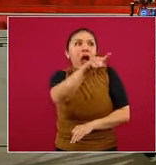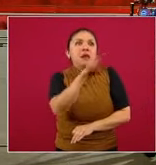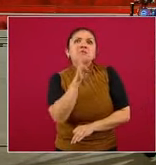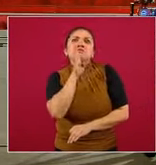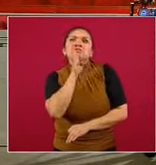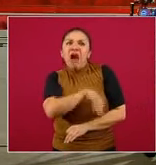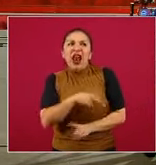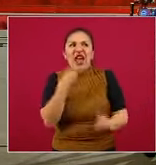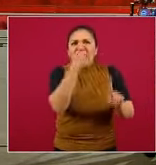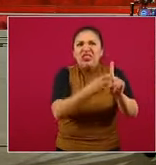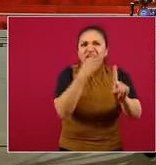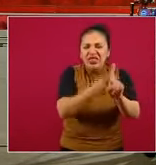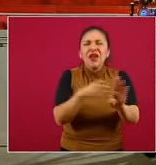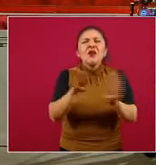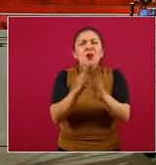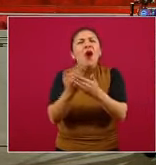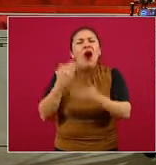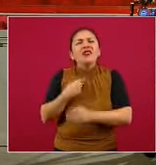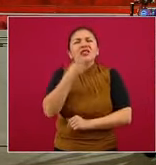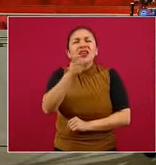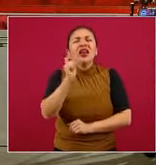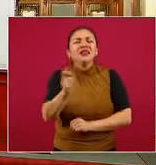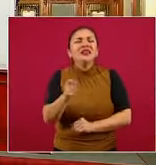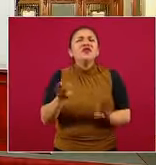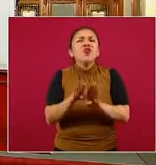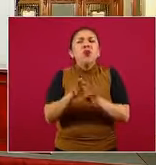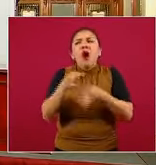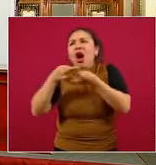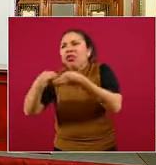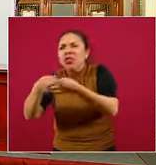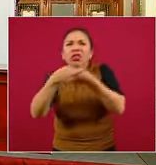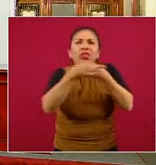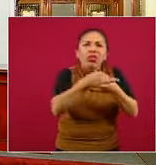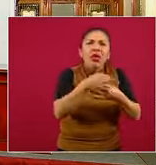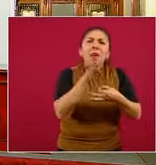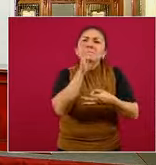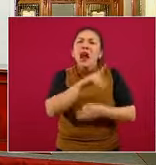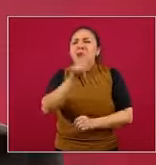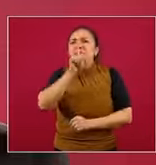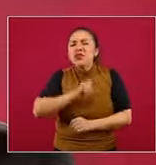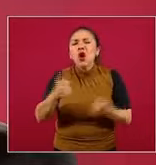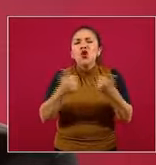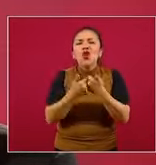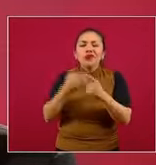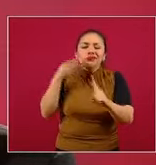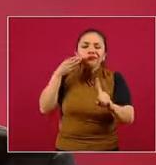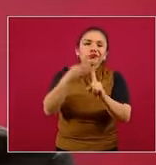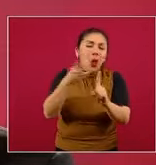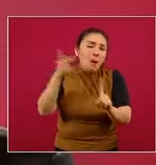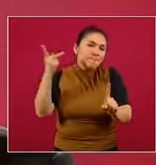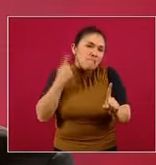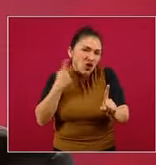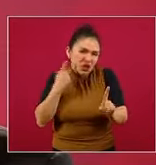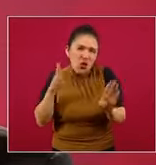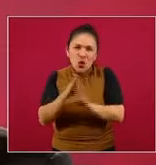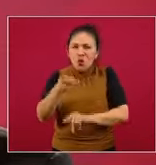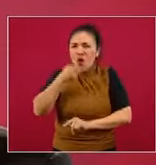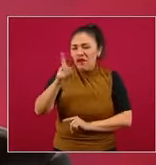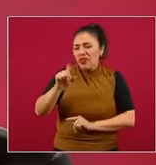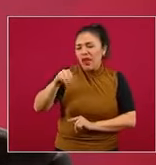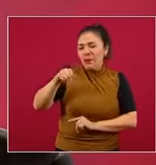elementos, como lo hemos llamado en otras ocasiones, distractores u orientados al tema político, como señalaba Demián